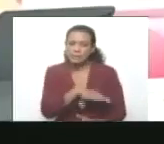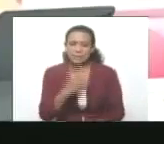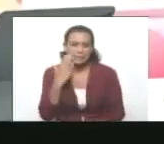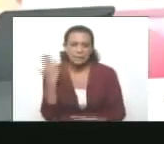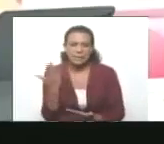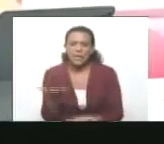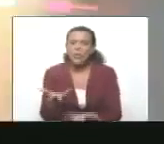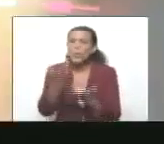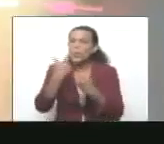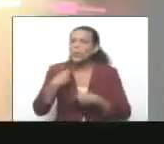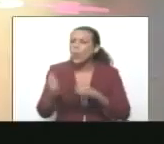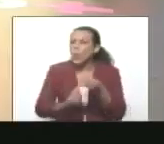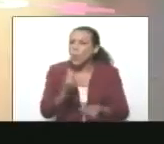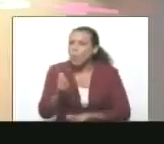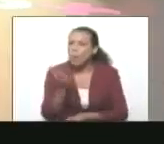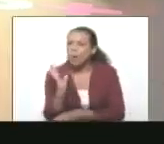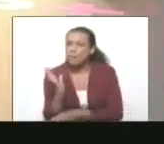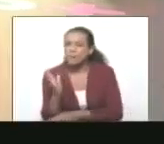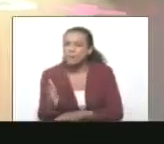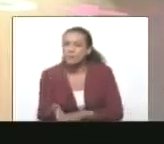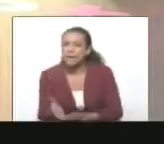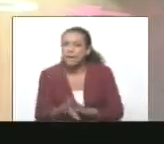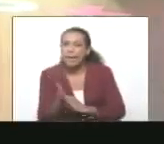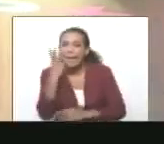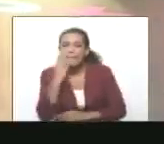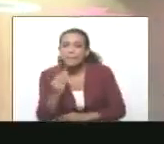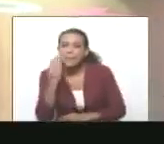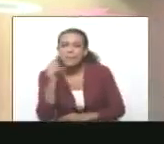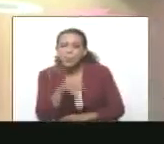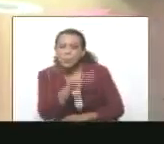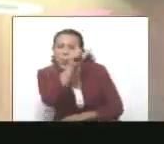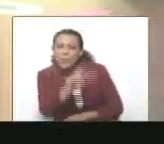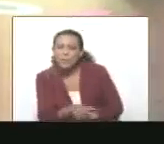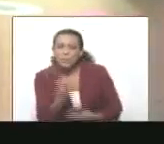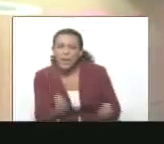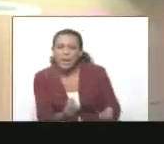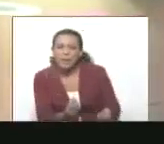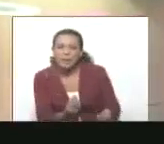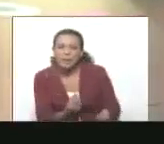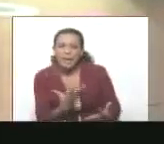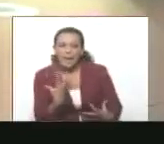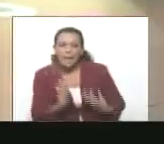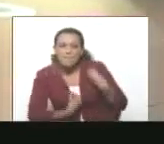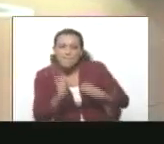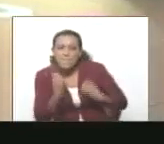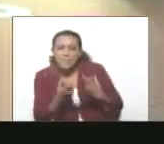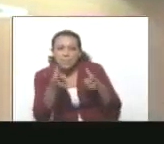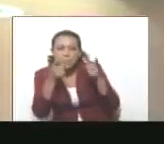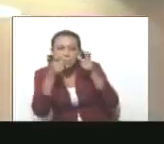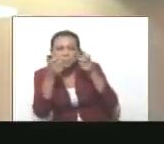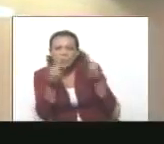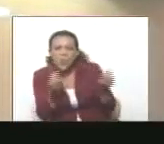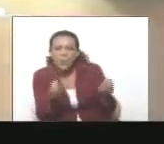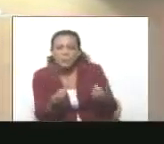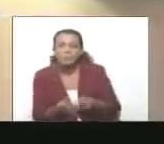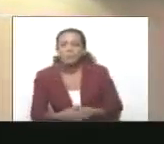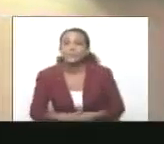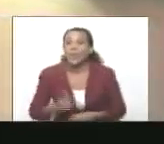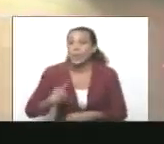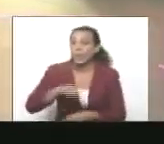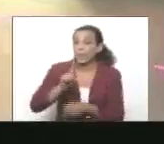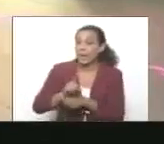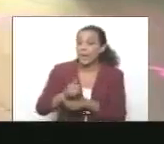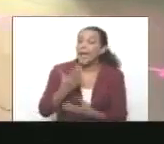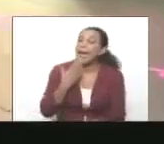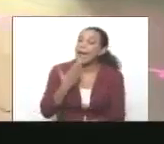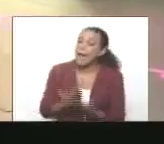tan maravillosa del segundo congreso? ¿Qué experimentó Julio Carranza en este segundo congreso? Bueno, en primer lugar, presidente,